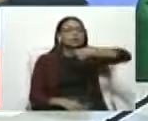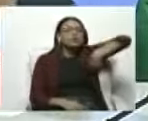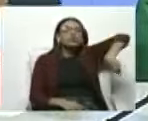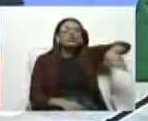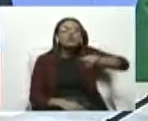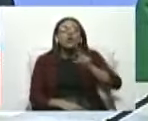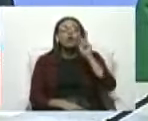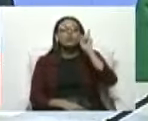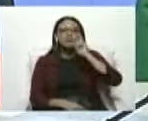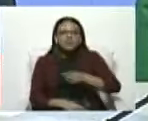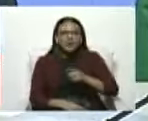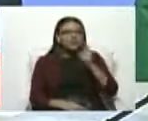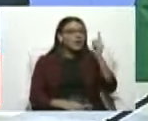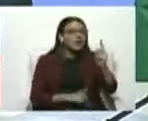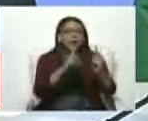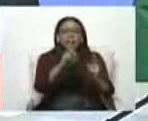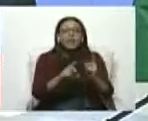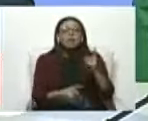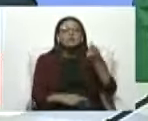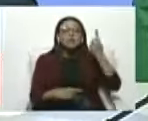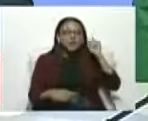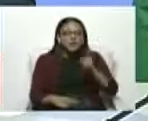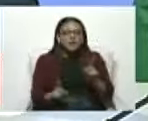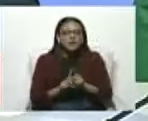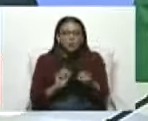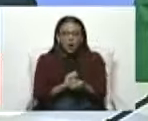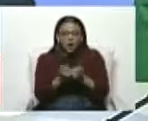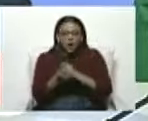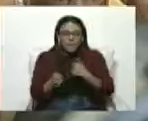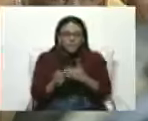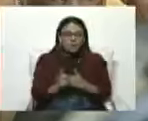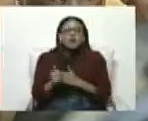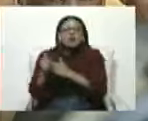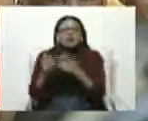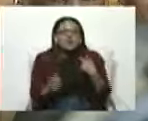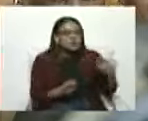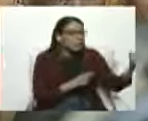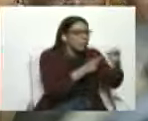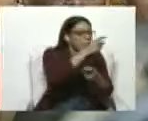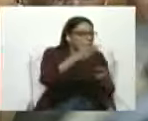Todo. Si hay personas de la dirección nacional que no tengan su 1 por 10.